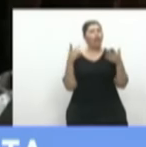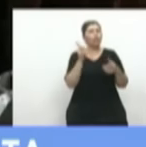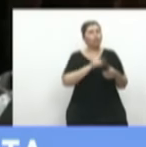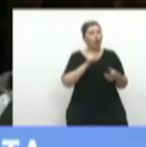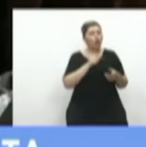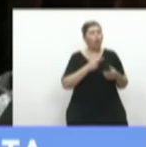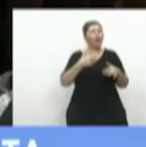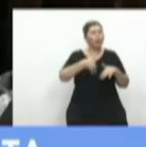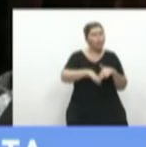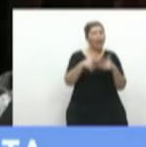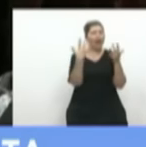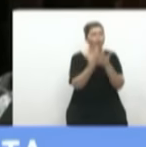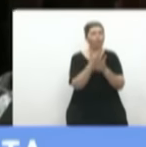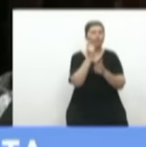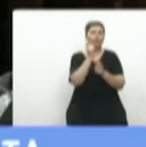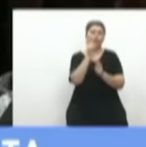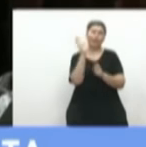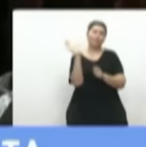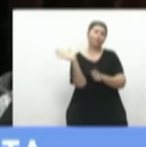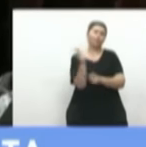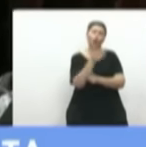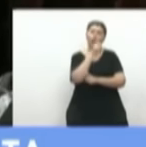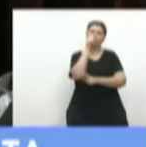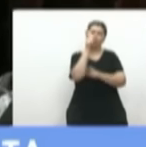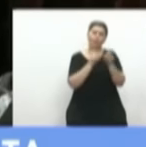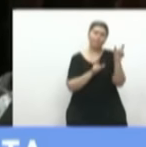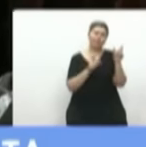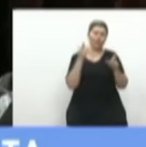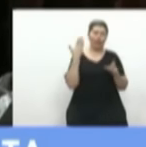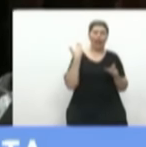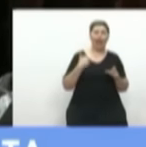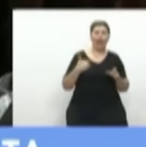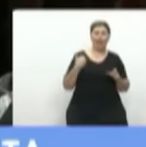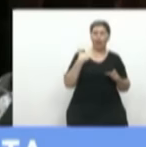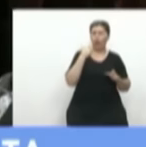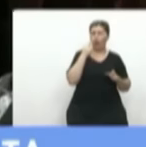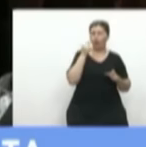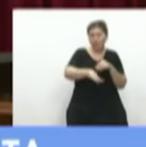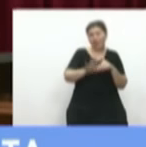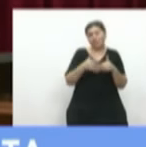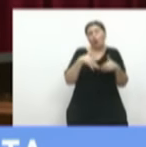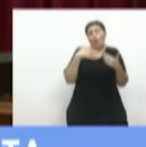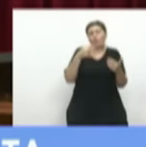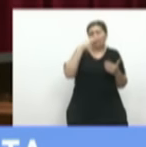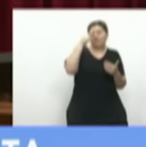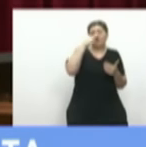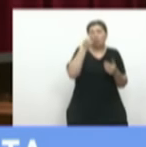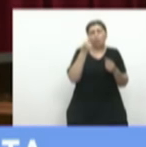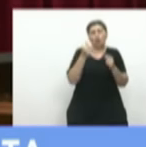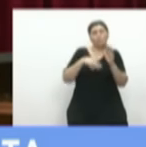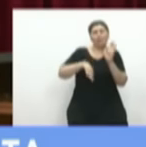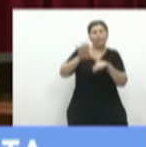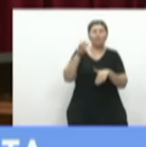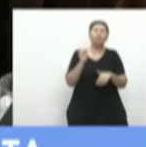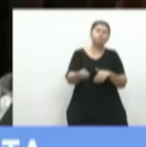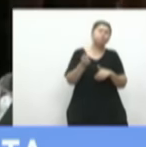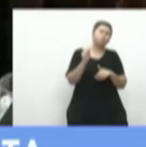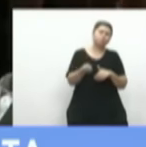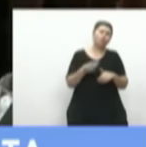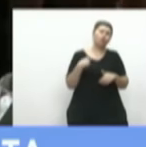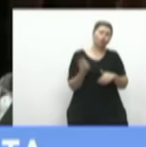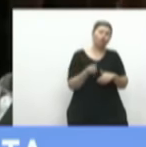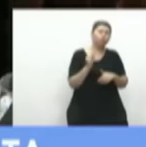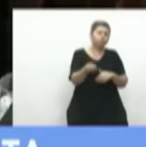únicos autorizados por disposición divina para gobernar la Argentina. Cuando no gobiernan, hacen lo imposible para que quien gobierne